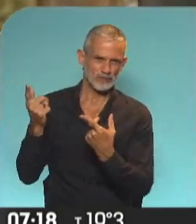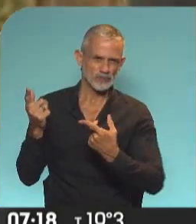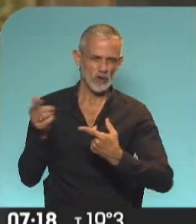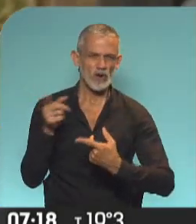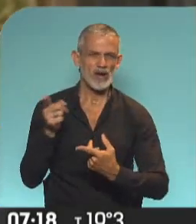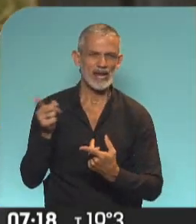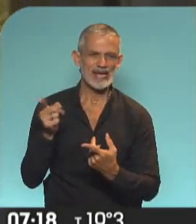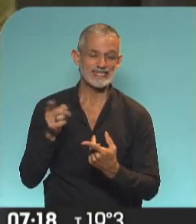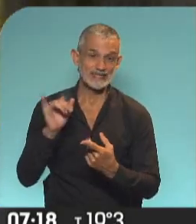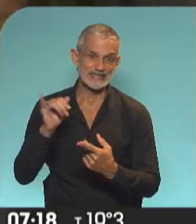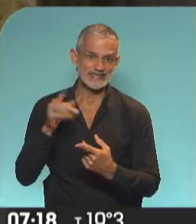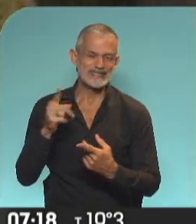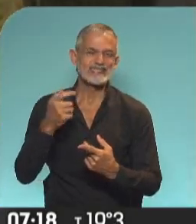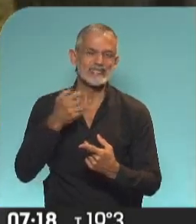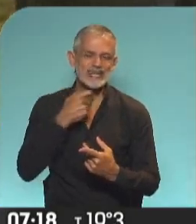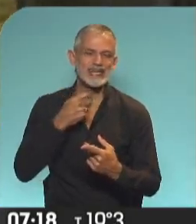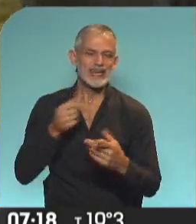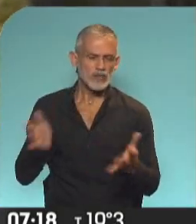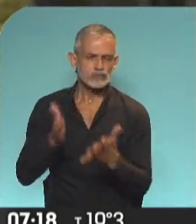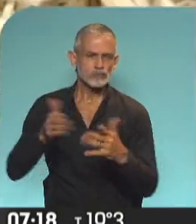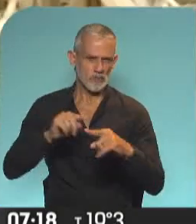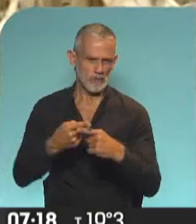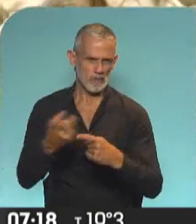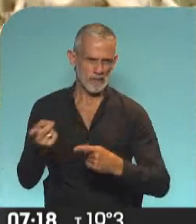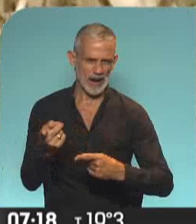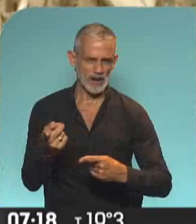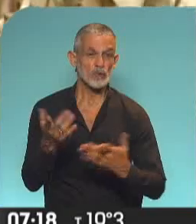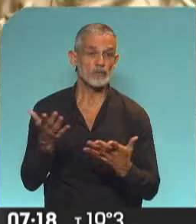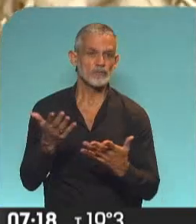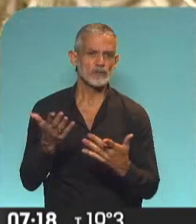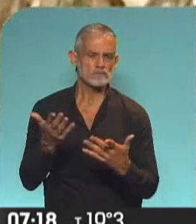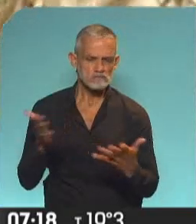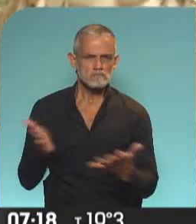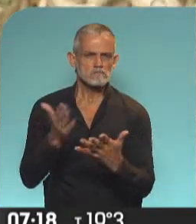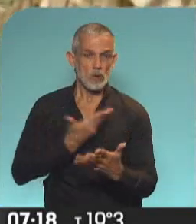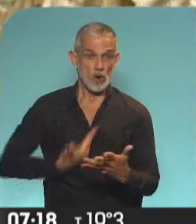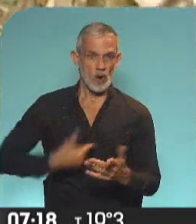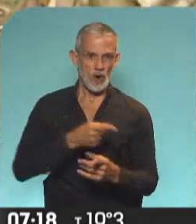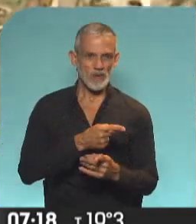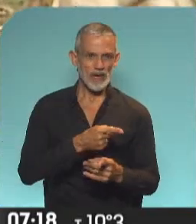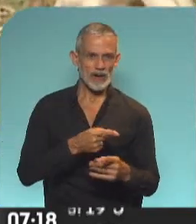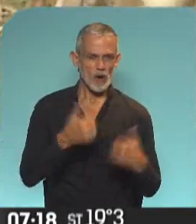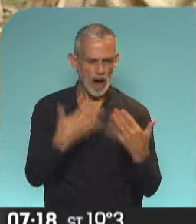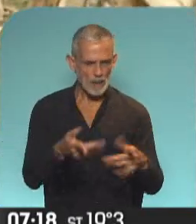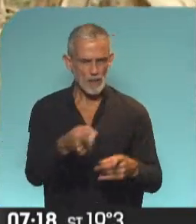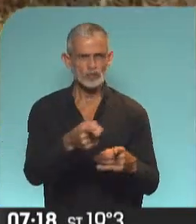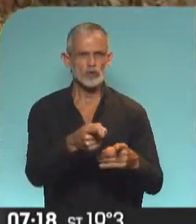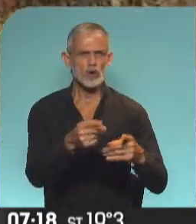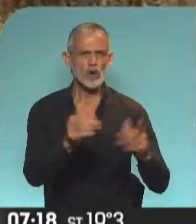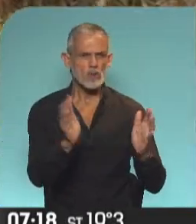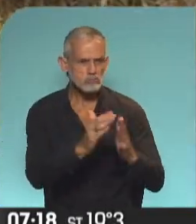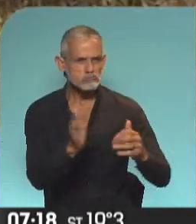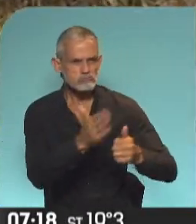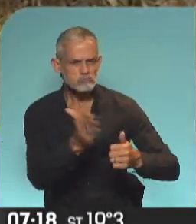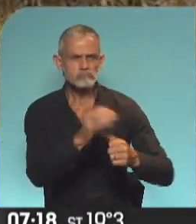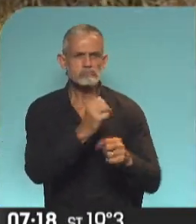de los pequeños y medianos productores. Entonces, esta medida que impulsaba el gobierno, que favorecía a los pequeños y medianos productores,